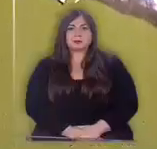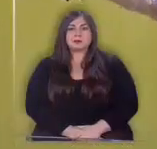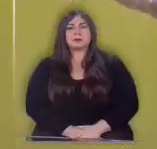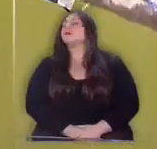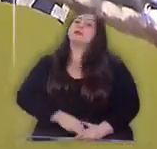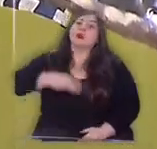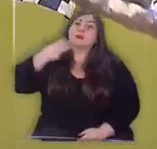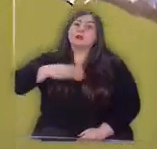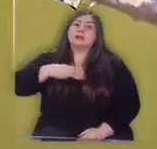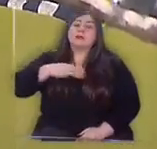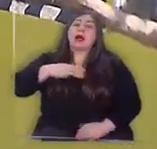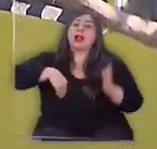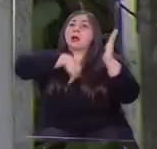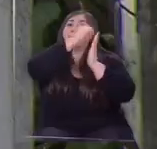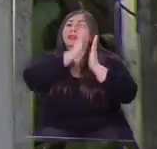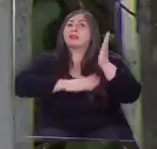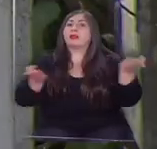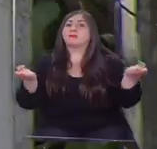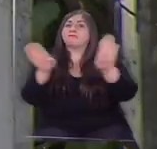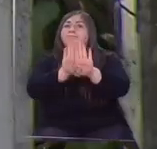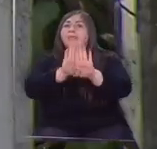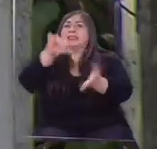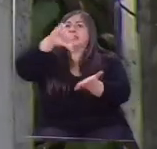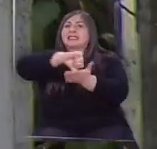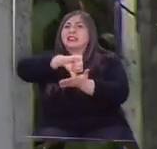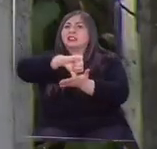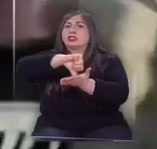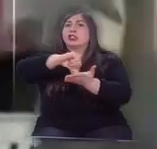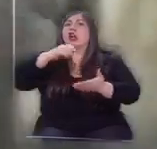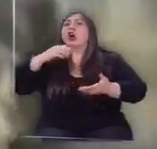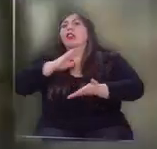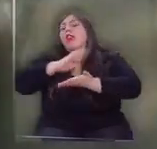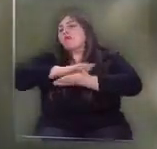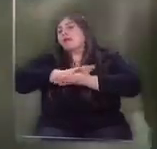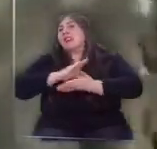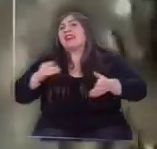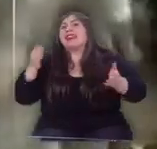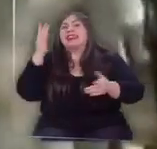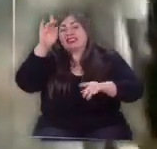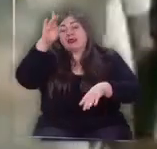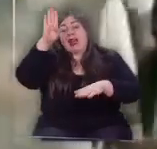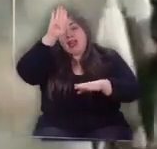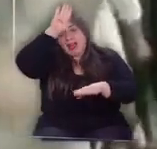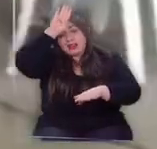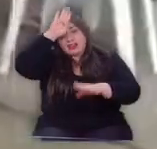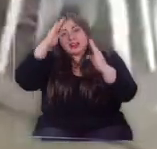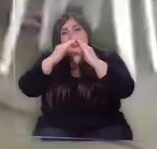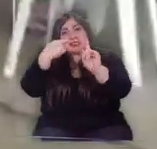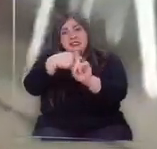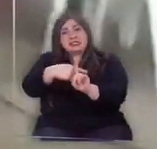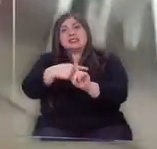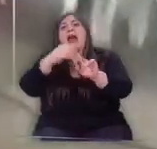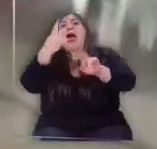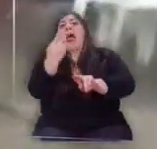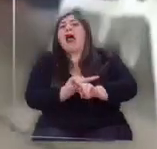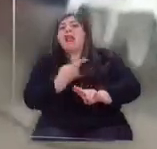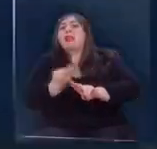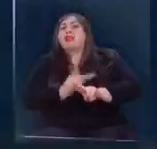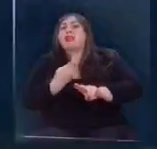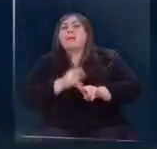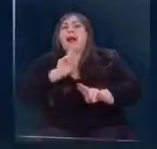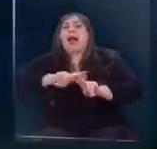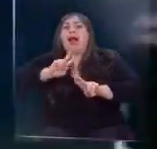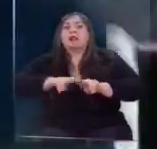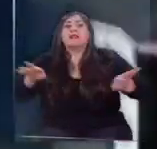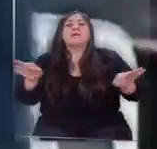La Municipalidad de La Pintana clausuró un centro de eventos que una iglesia evangélica había arrendado para realizar cultos religiosos debido a que